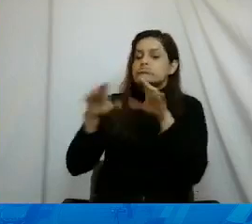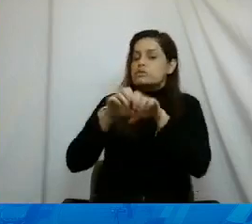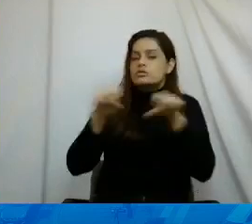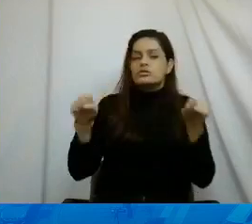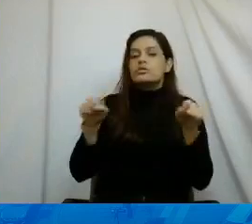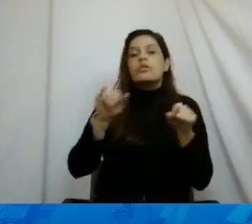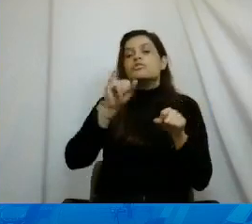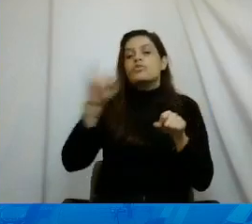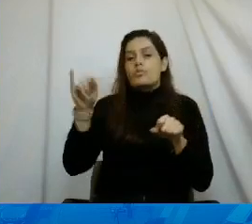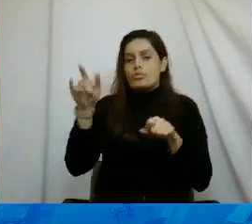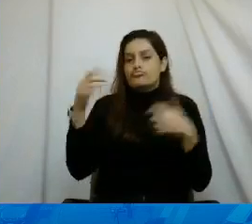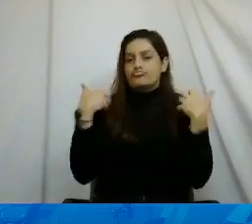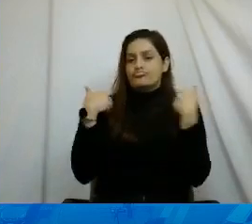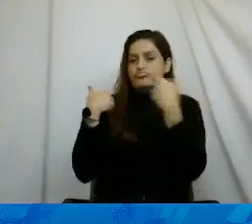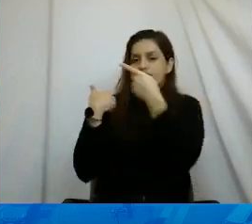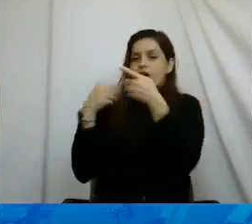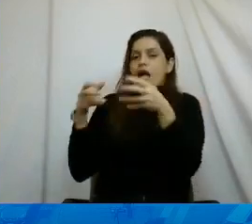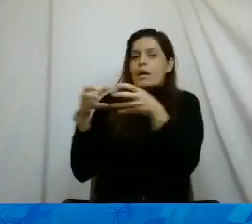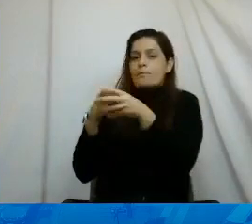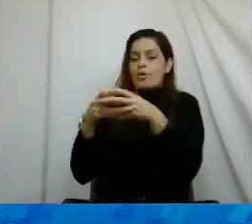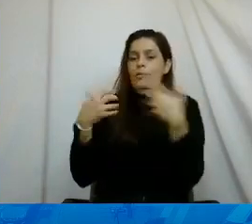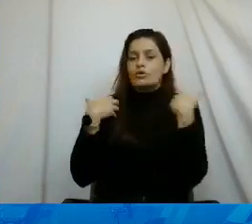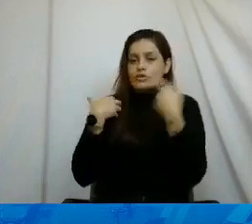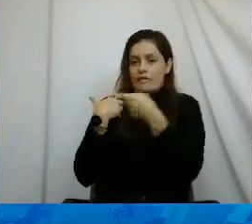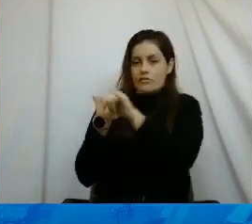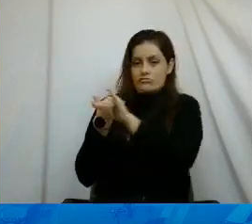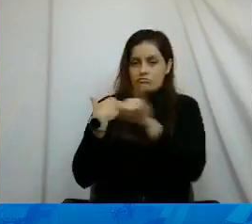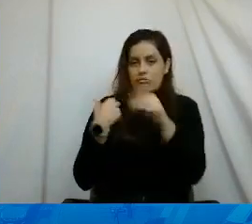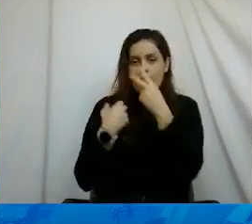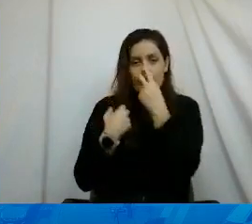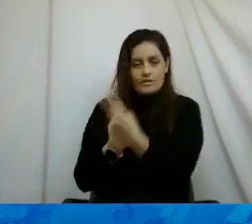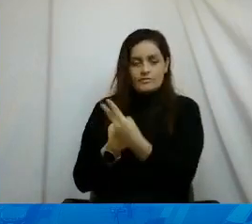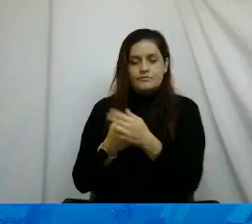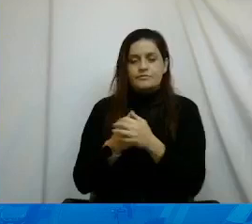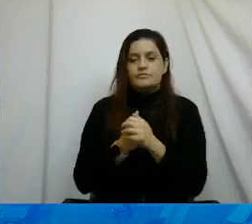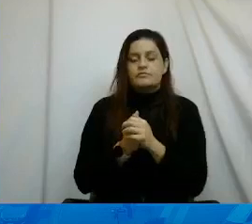va a abordar con el equipo respectivo.